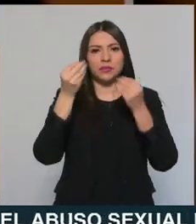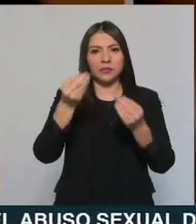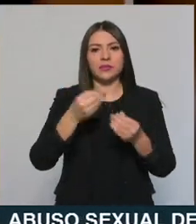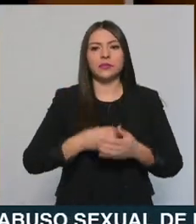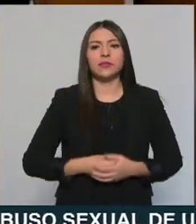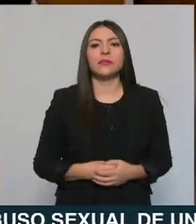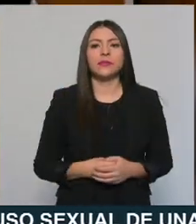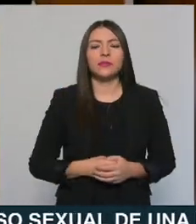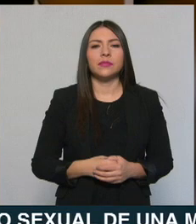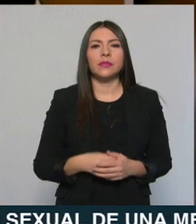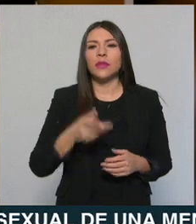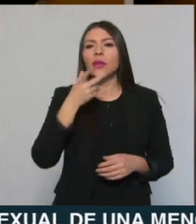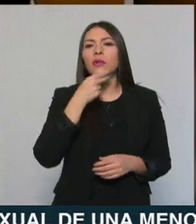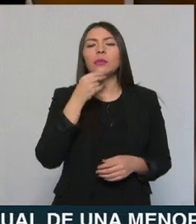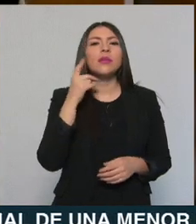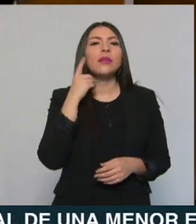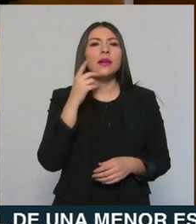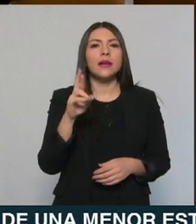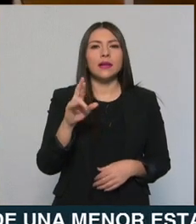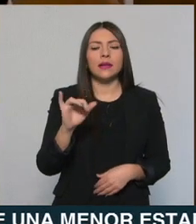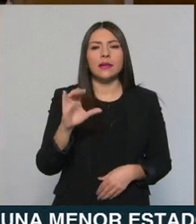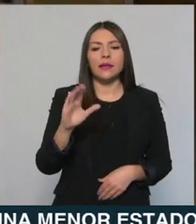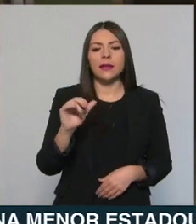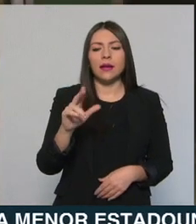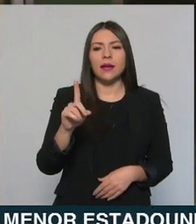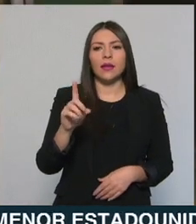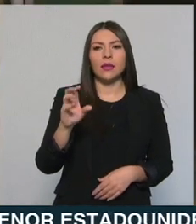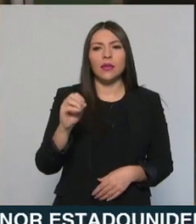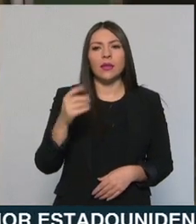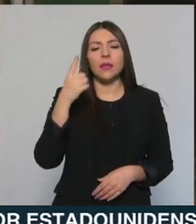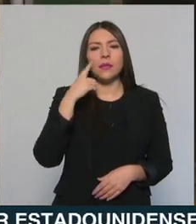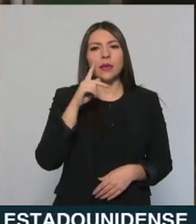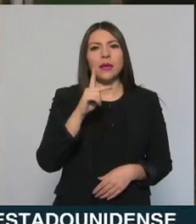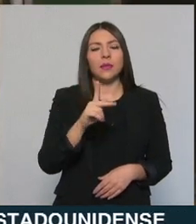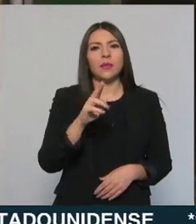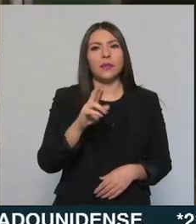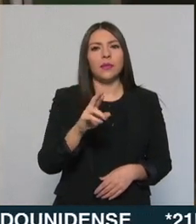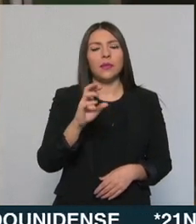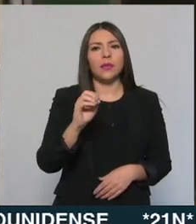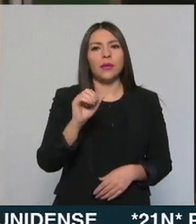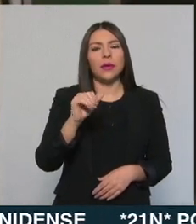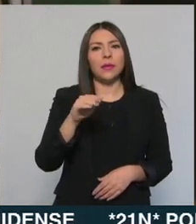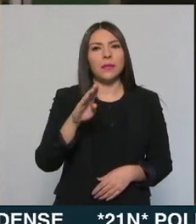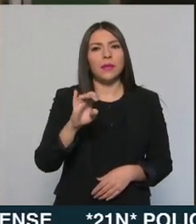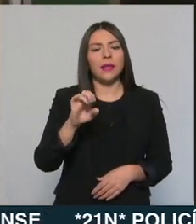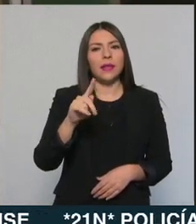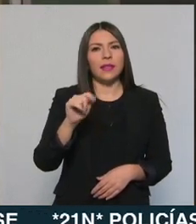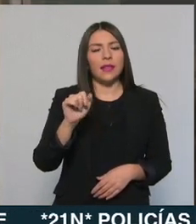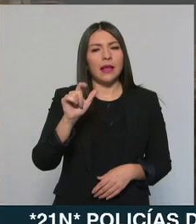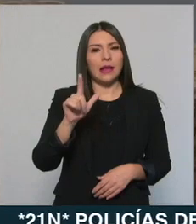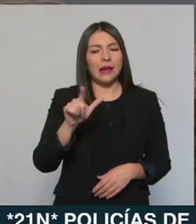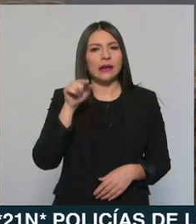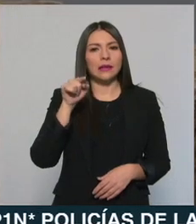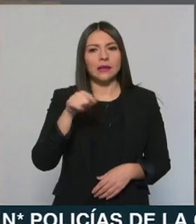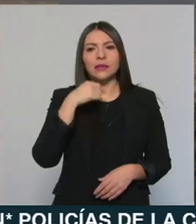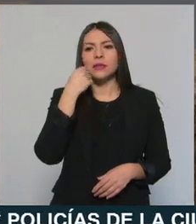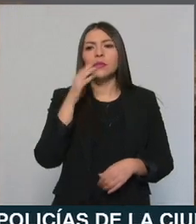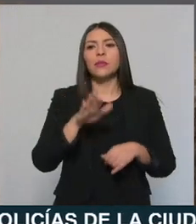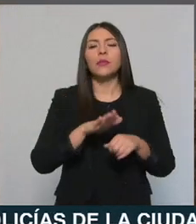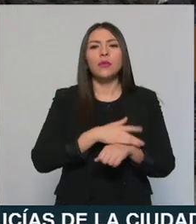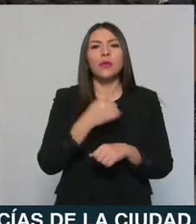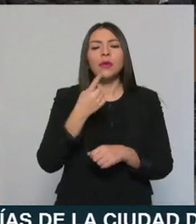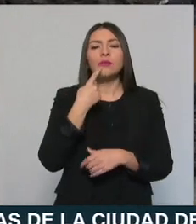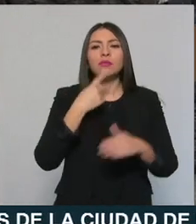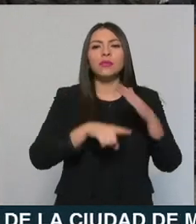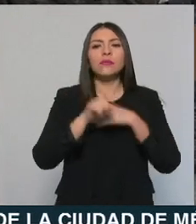La denuncia que presentó el diputado Ricardo Ruiz ante la Procuraduría Ambiental y del Ordenamiento Territorial Capitalino por los árboles talados